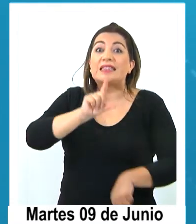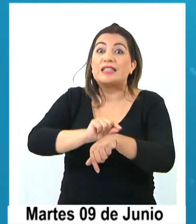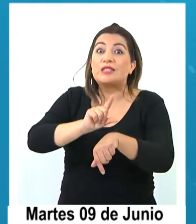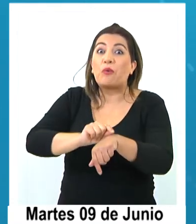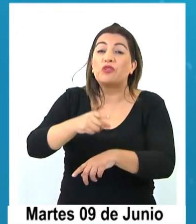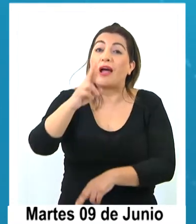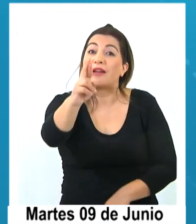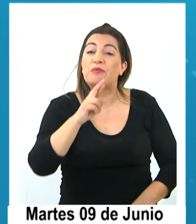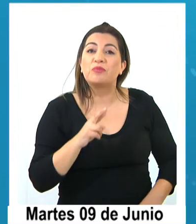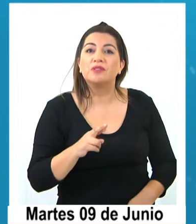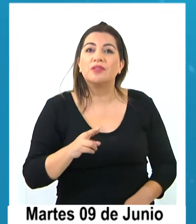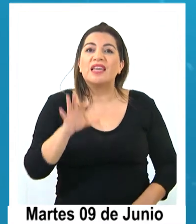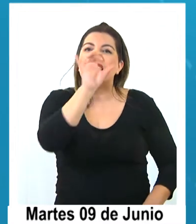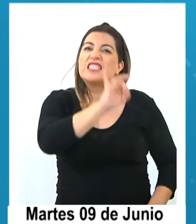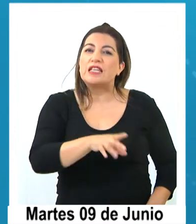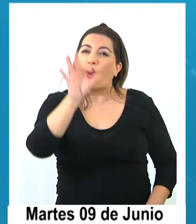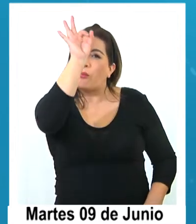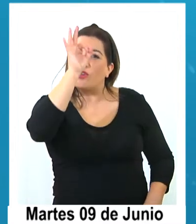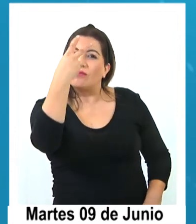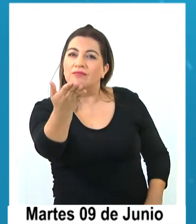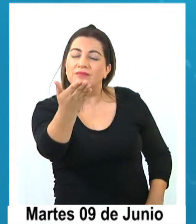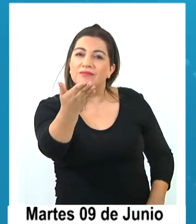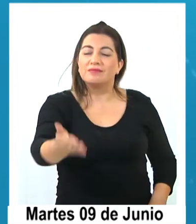solo 30 segundos para responderla. ¿Cómo ven a Chile?